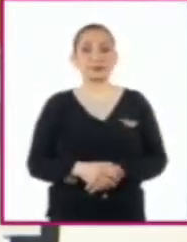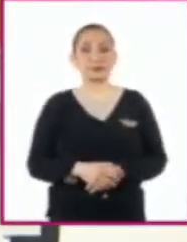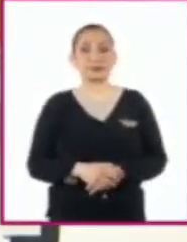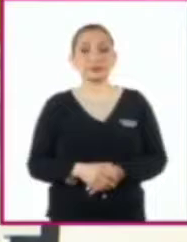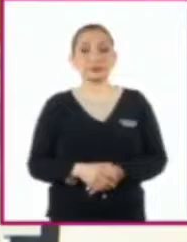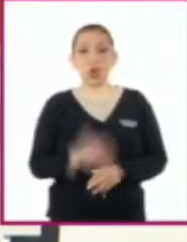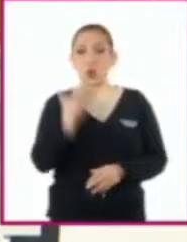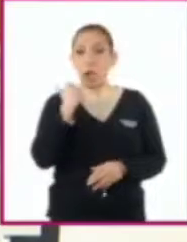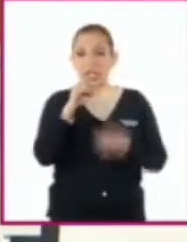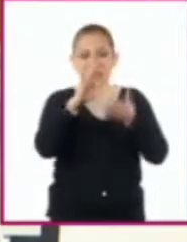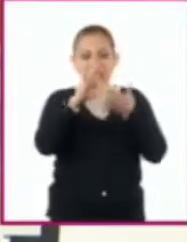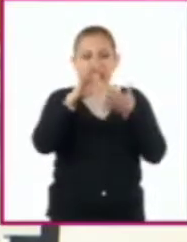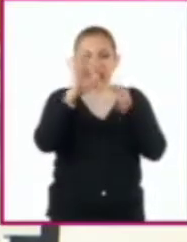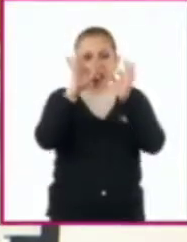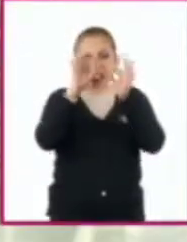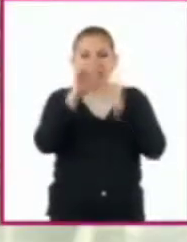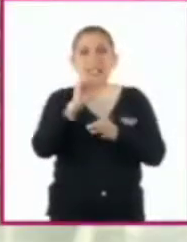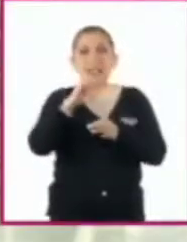sin semillas.